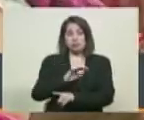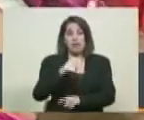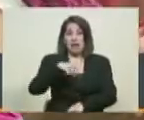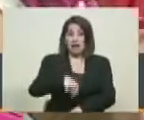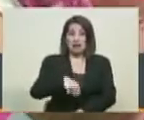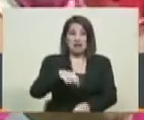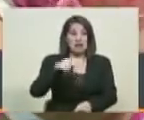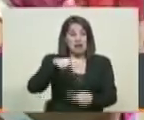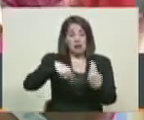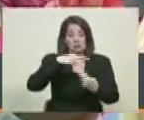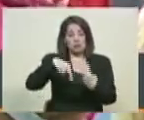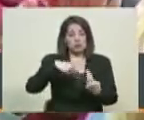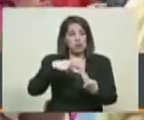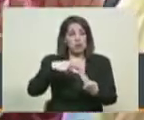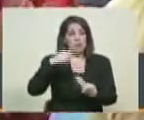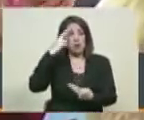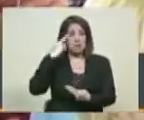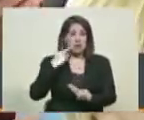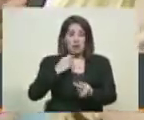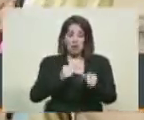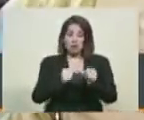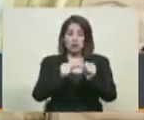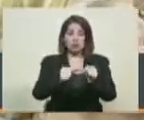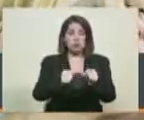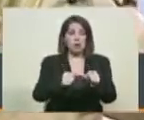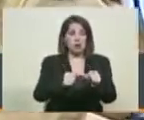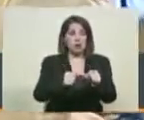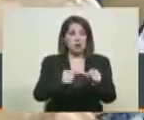en paz, en libertad, en democracia junto al pueblo.